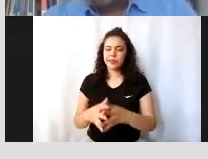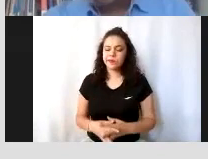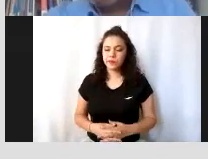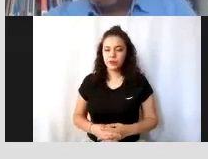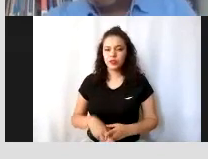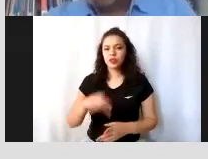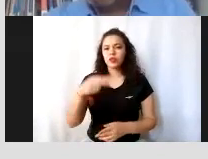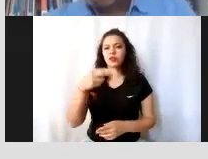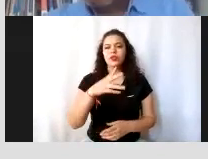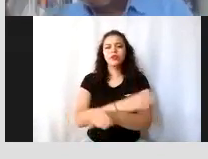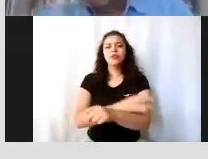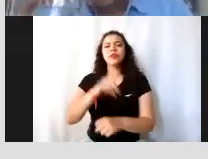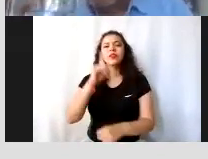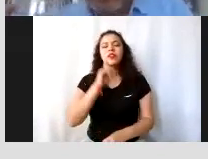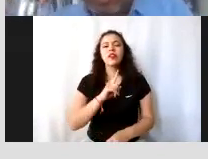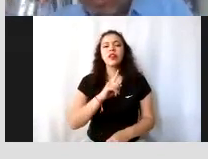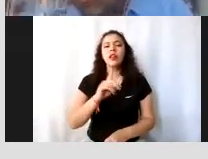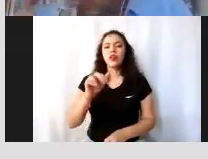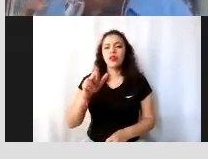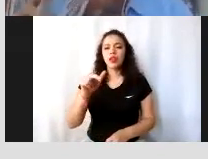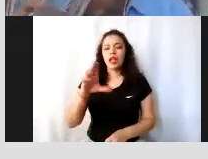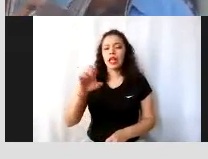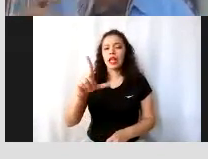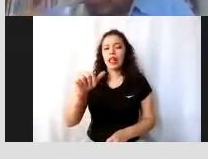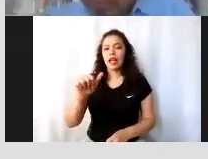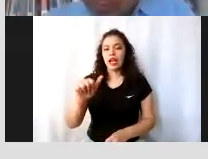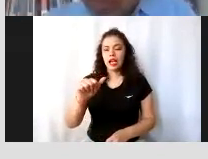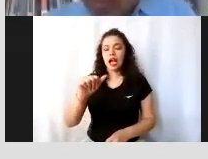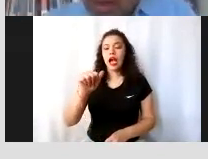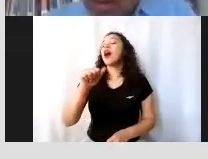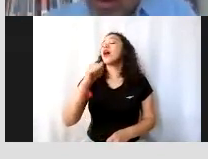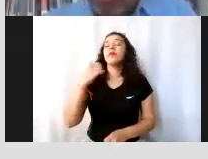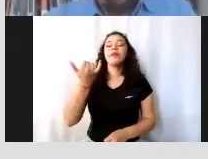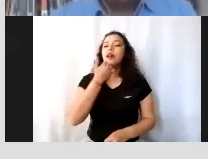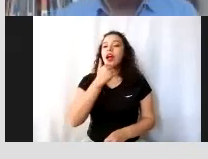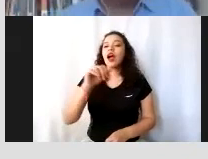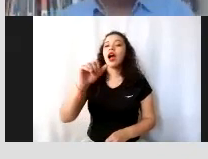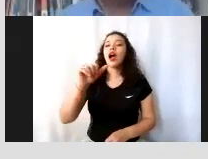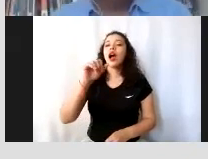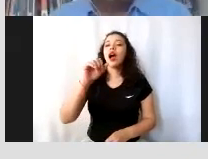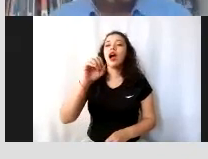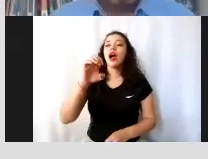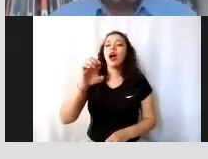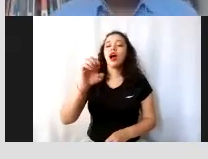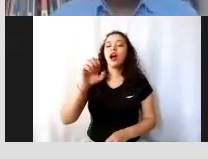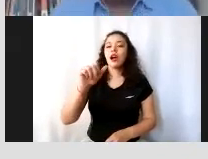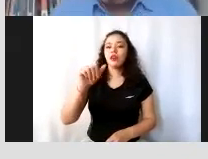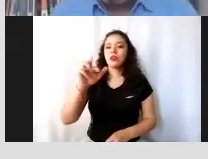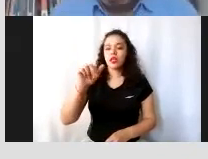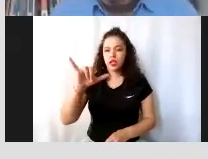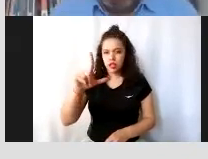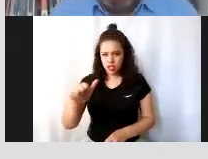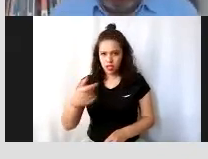nombre, compañera? Aurelia. Elia. Aurelia. Ok, Paulina y Aurelia. Les voy a hacer